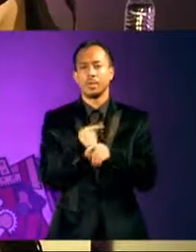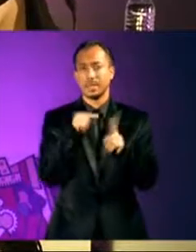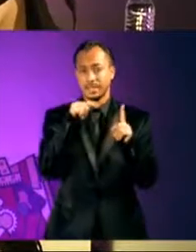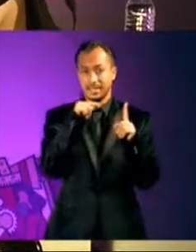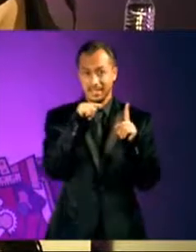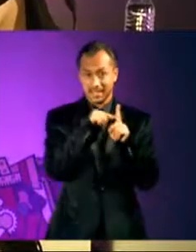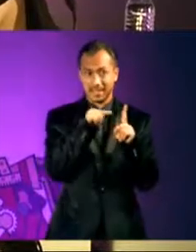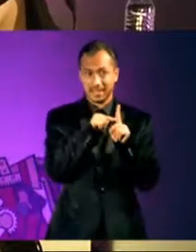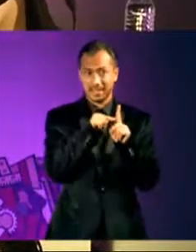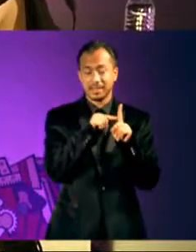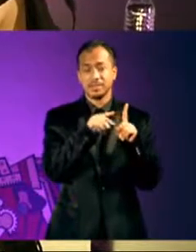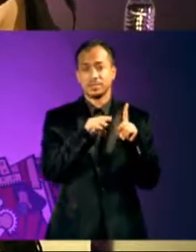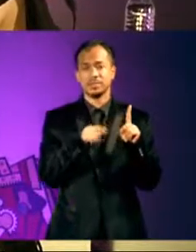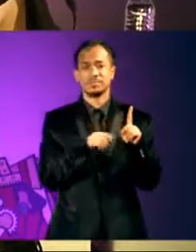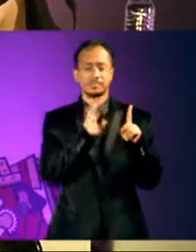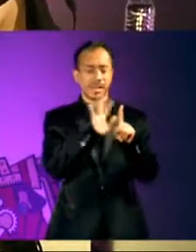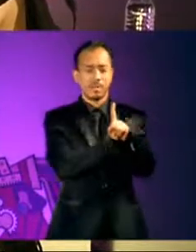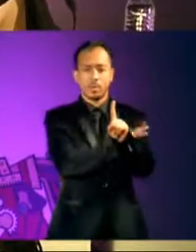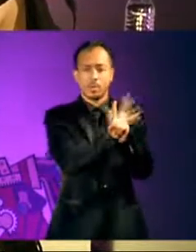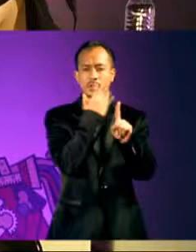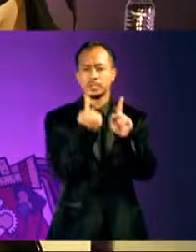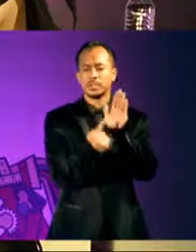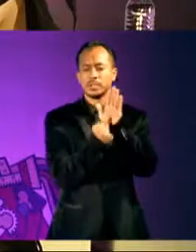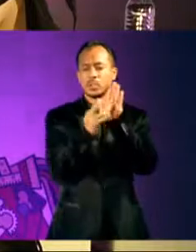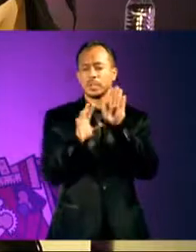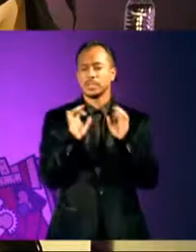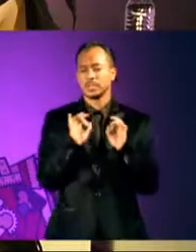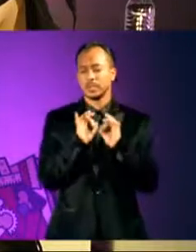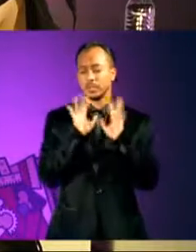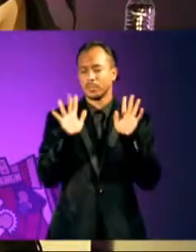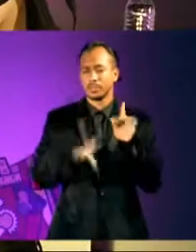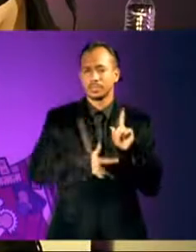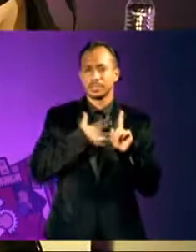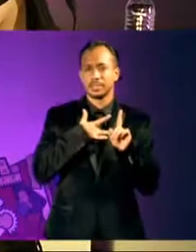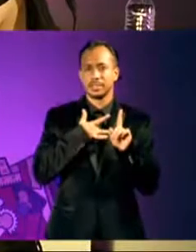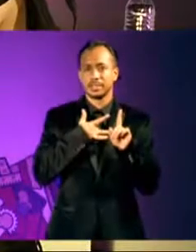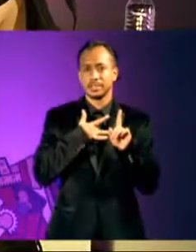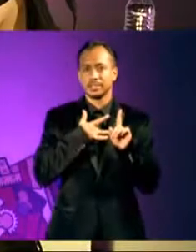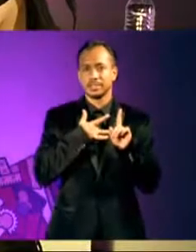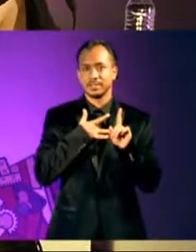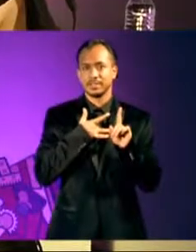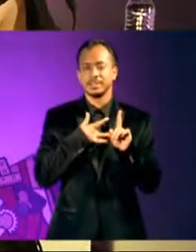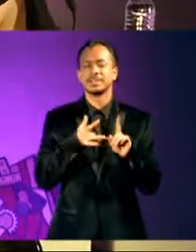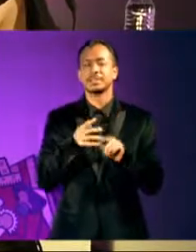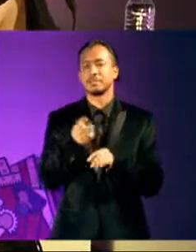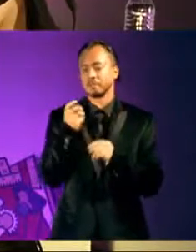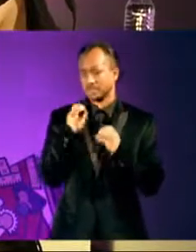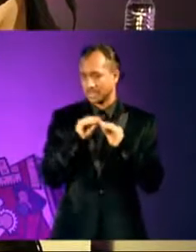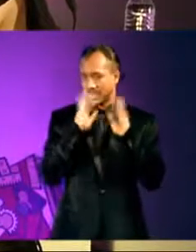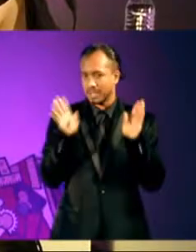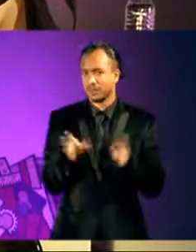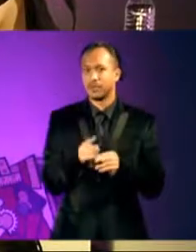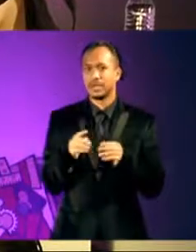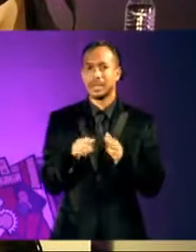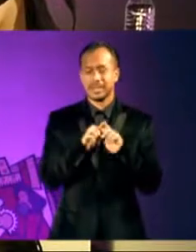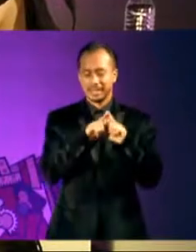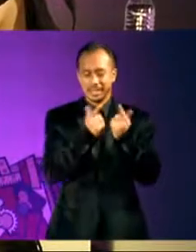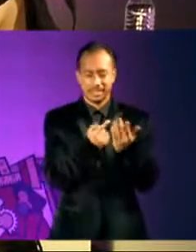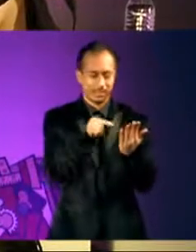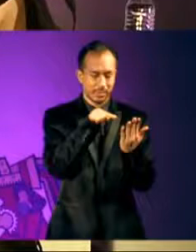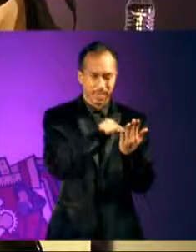propia emoción pero no aprecia la de los demás por supuesto en este cuento que es famosísimo de